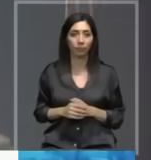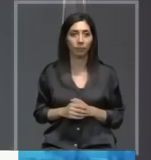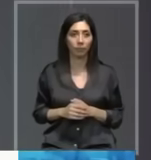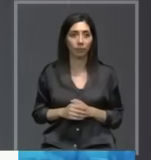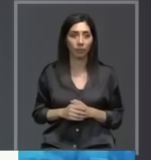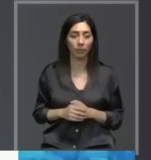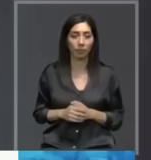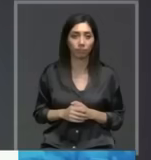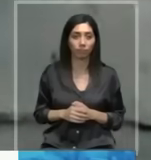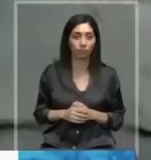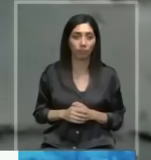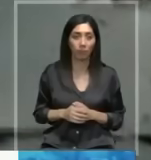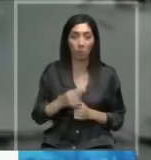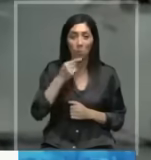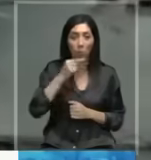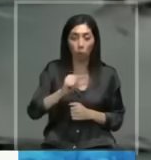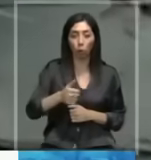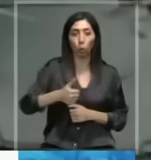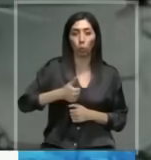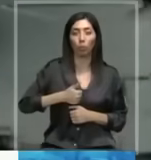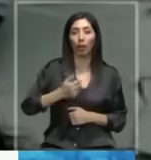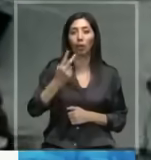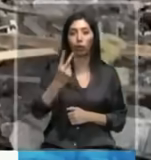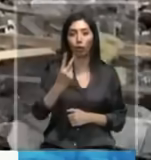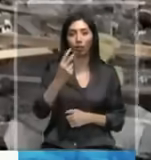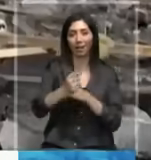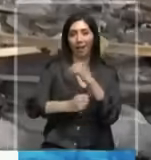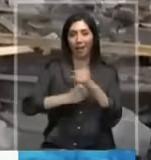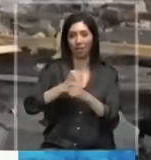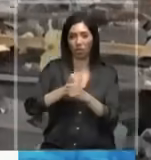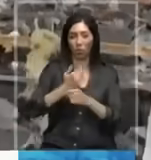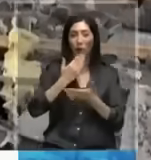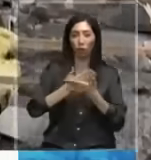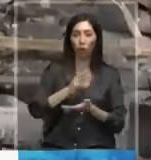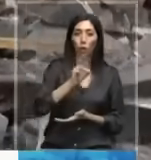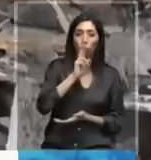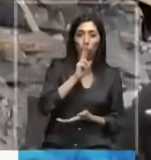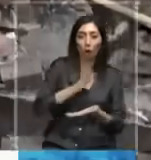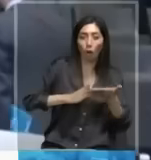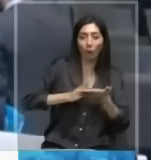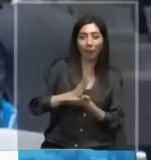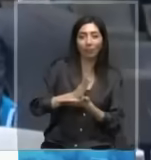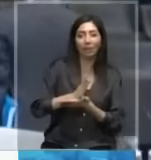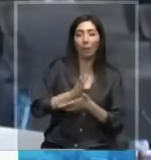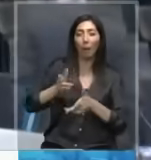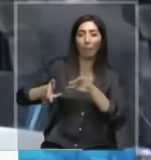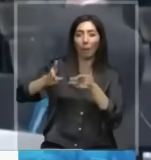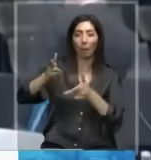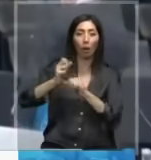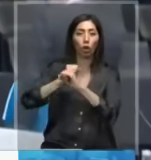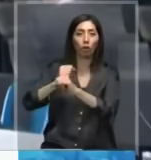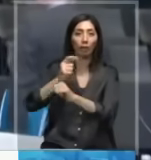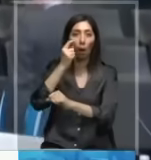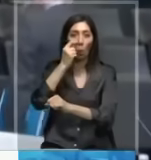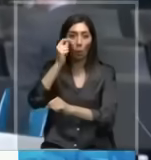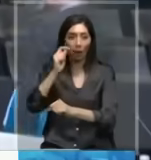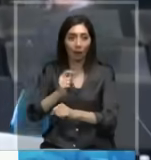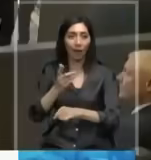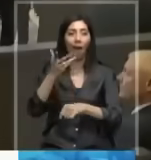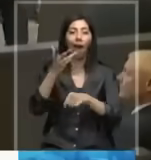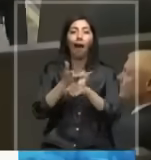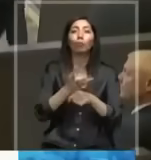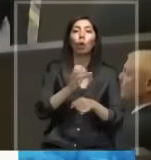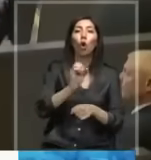A puertas de cumplirse 2 años del inicio de la ofensiva rusa en Ucrania, la Organización del Tratado del Atlántico